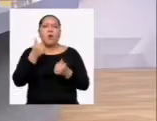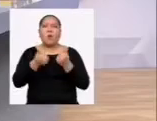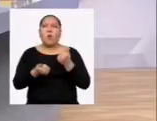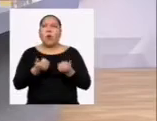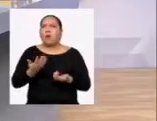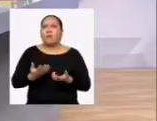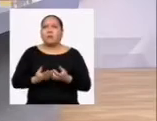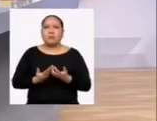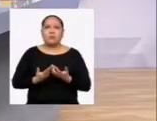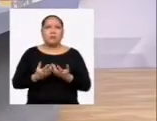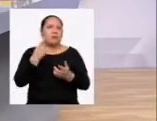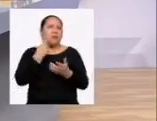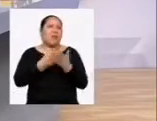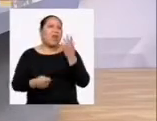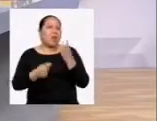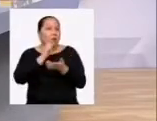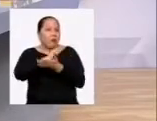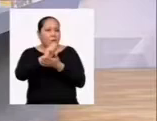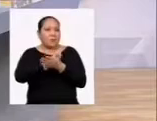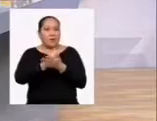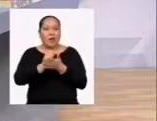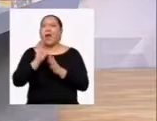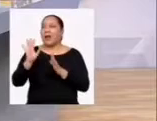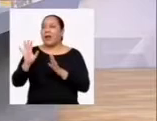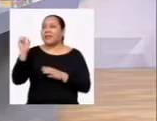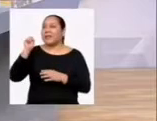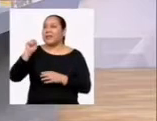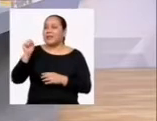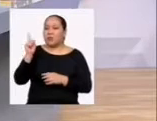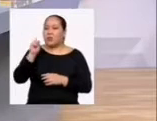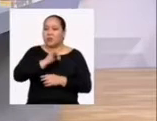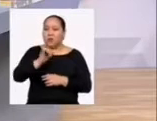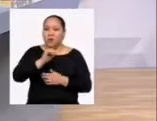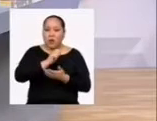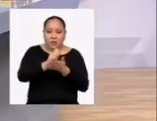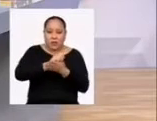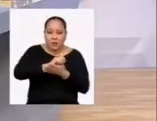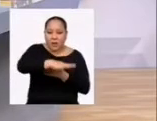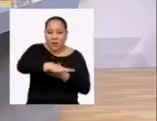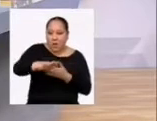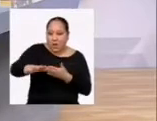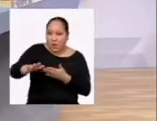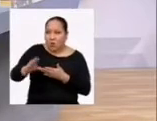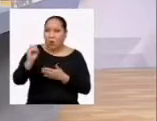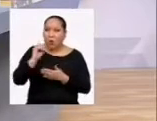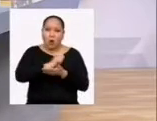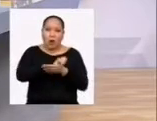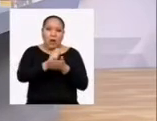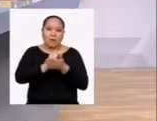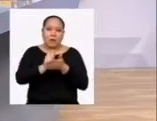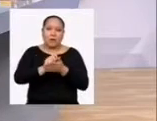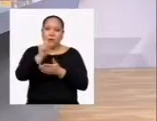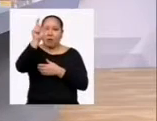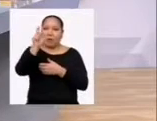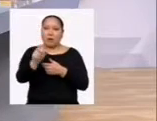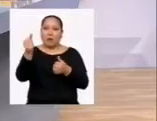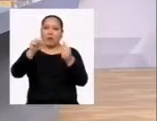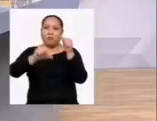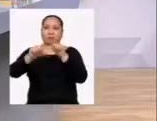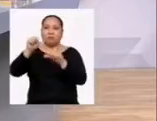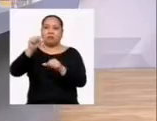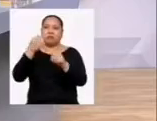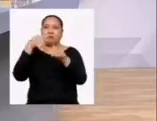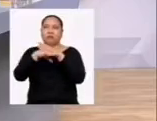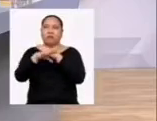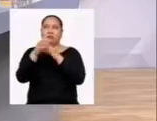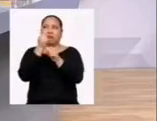escribir. Ah, eso sí, no es lo mismo escribir para un niño que está en etapa escolar que para una científica que trabaja en un